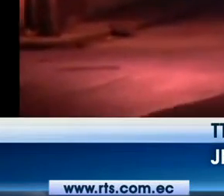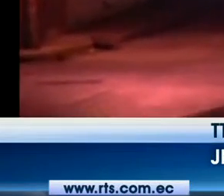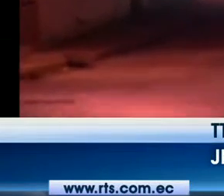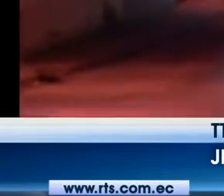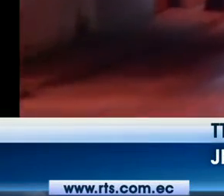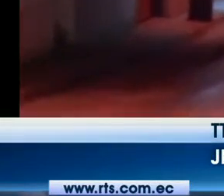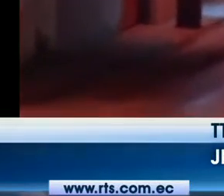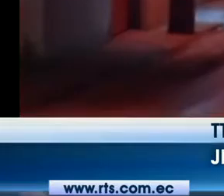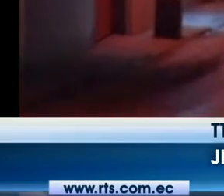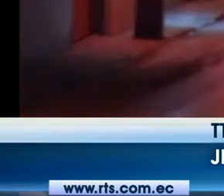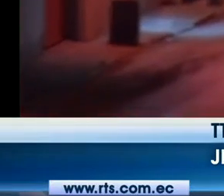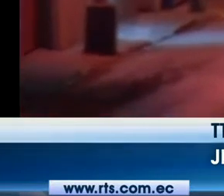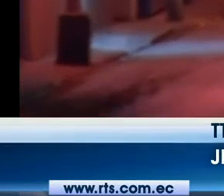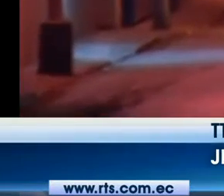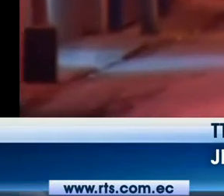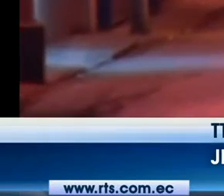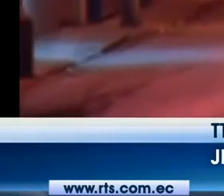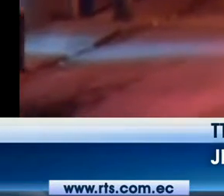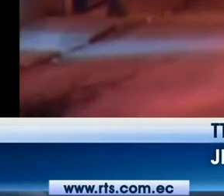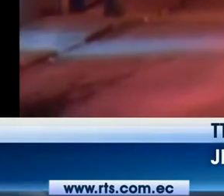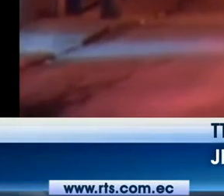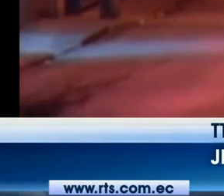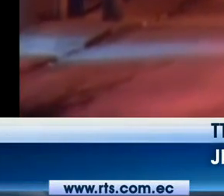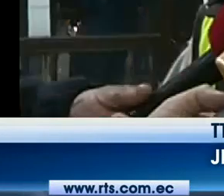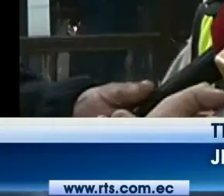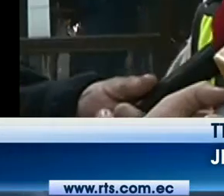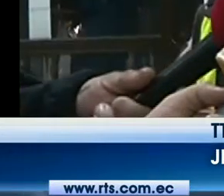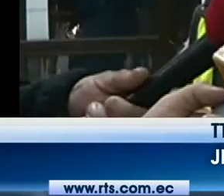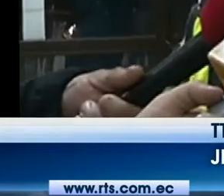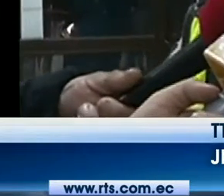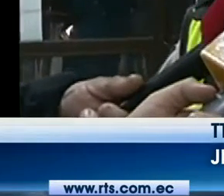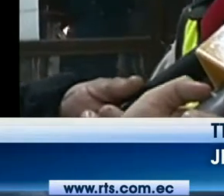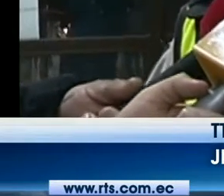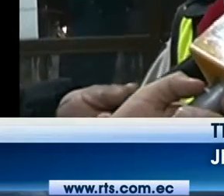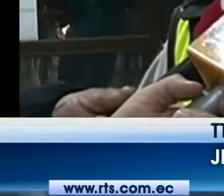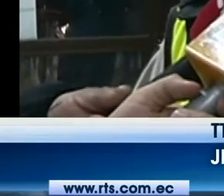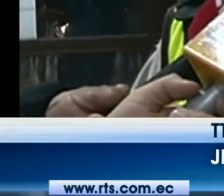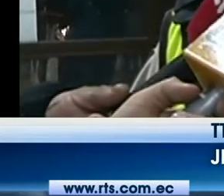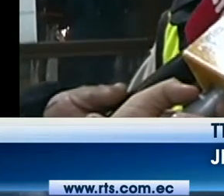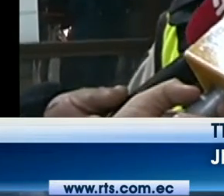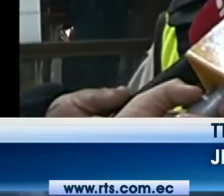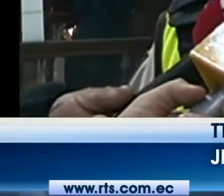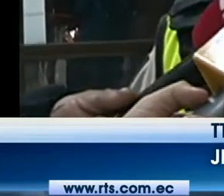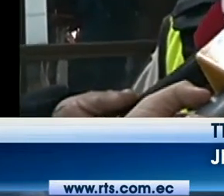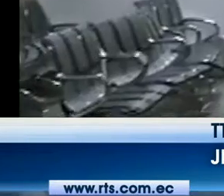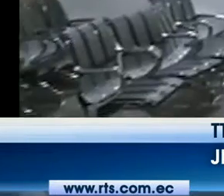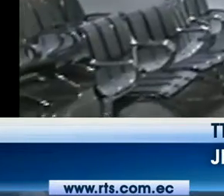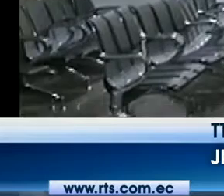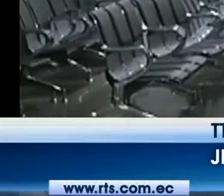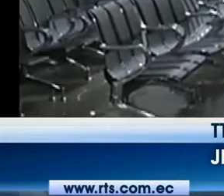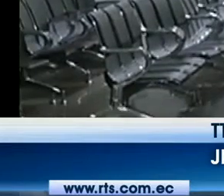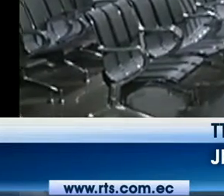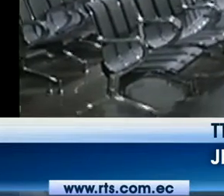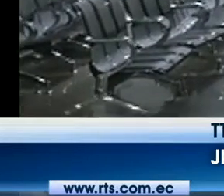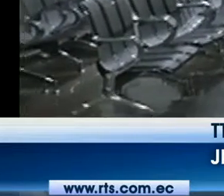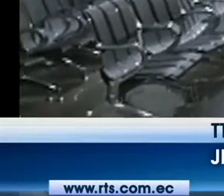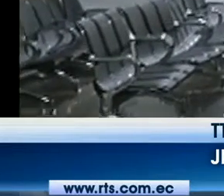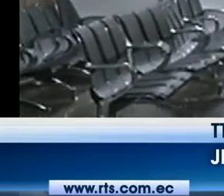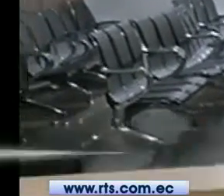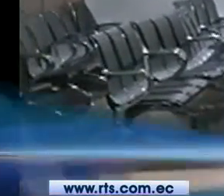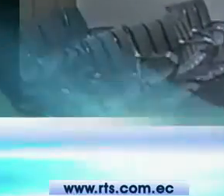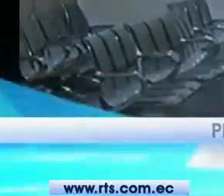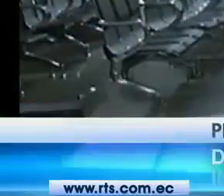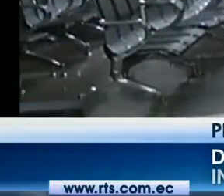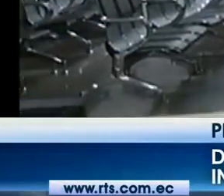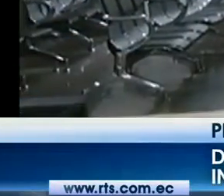se inició una persecución con todas las unidades atrapándolos a la altura de la avenida domingo comín y roberto serra no hay unión ya siendo varios asaltos o